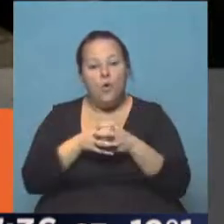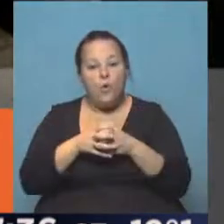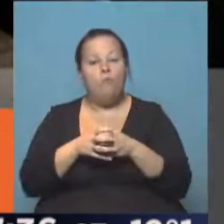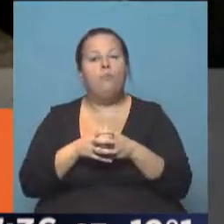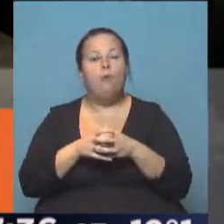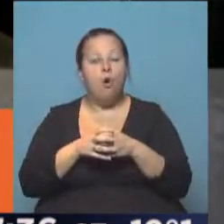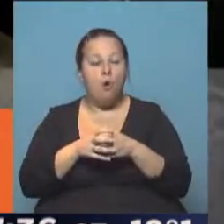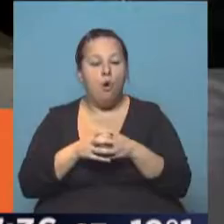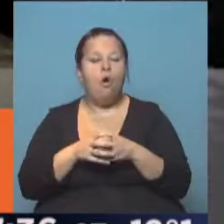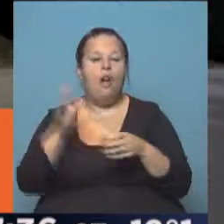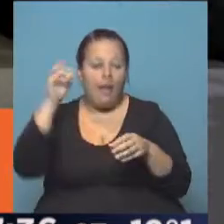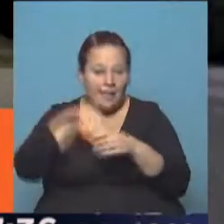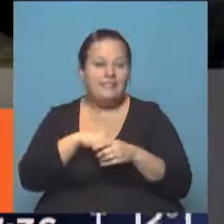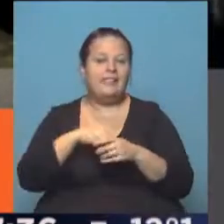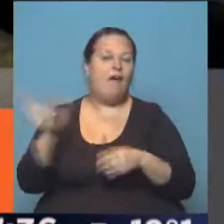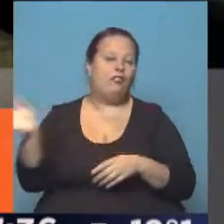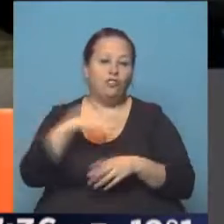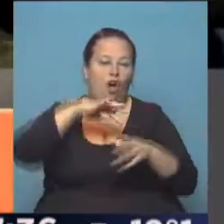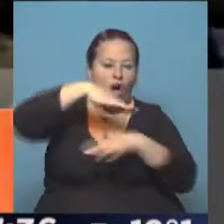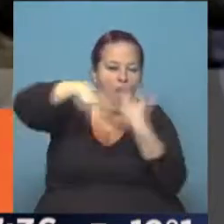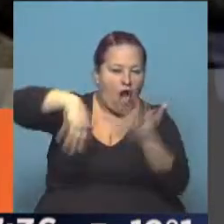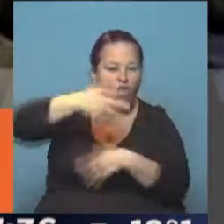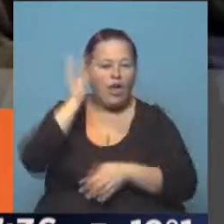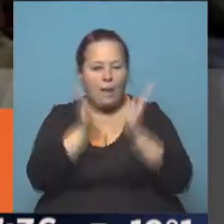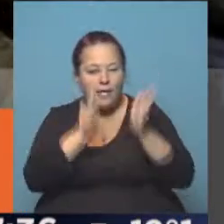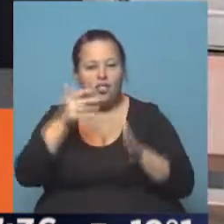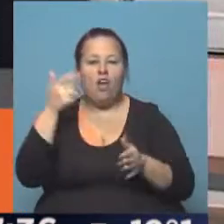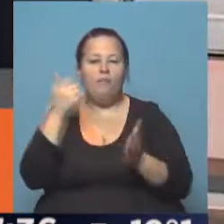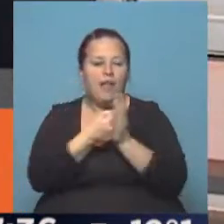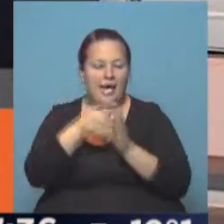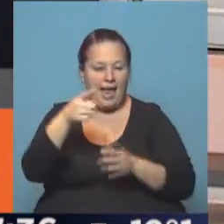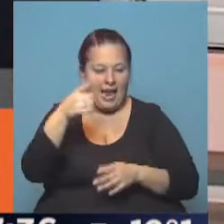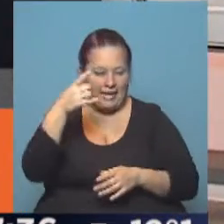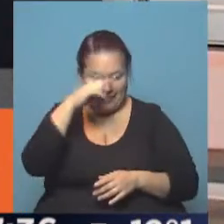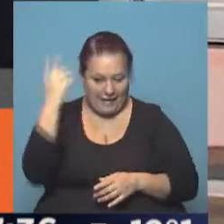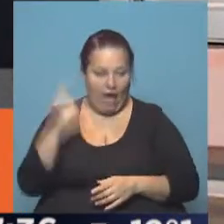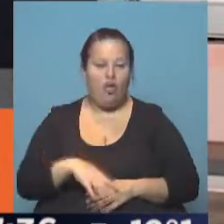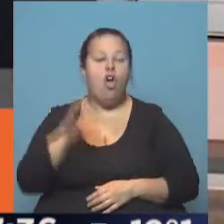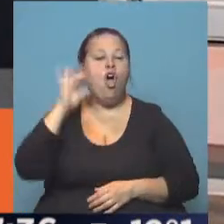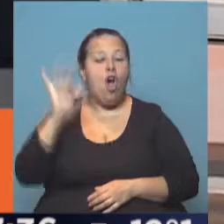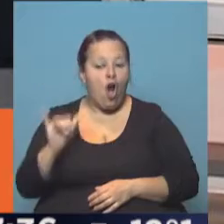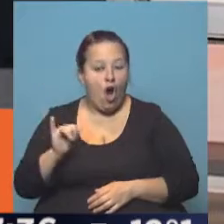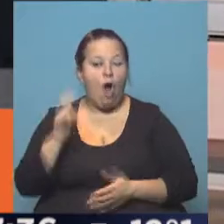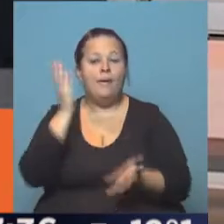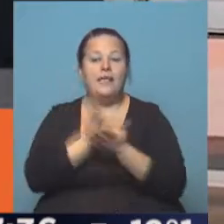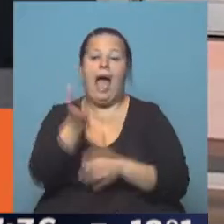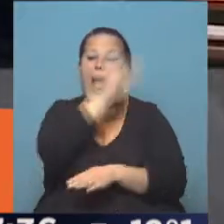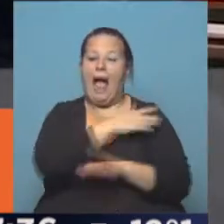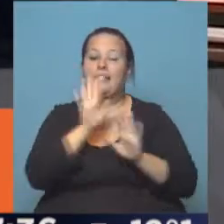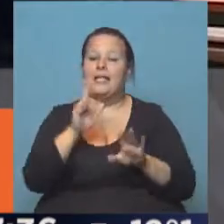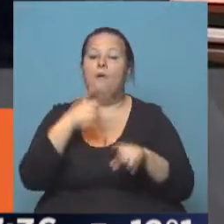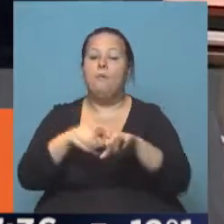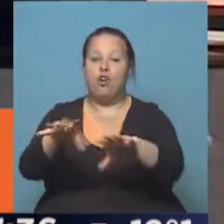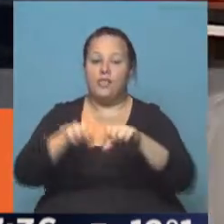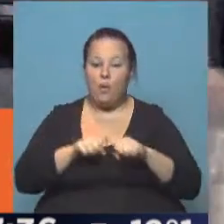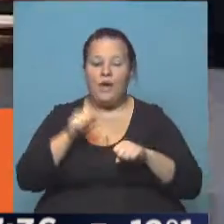fue parte de todo el engranaje de represión del terrorismo de Estado. Francisco Gómez, con condena previa por la